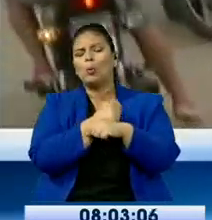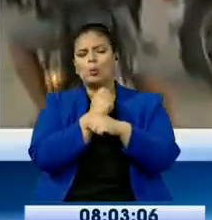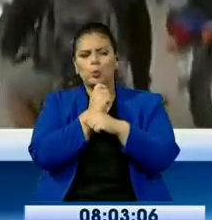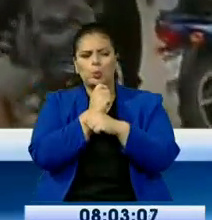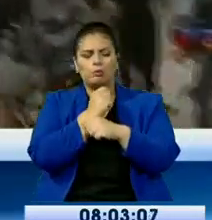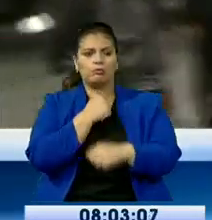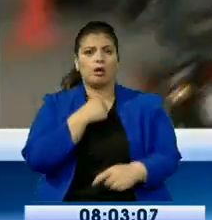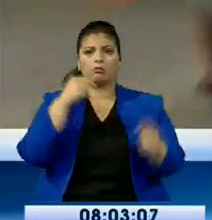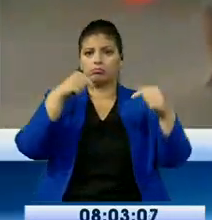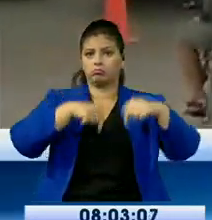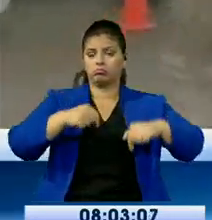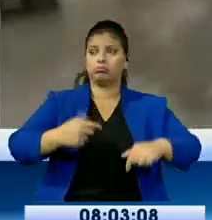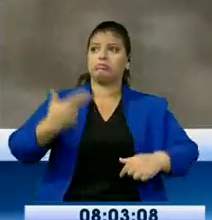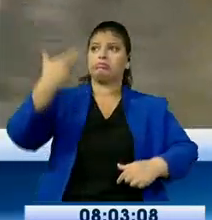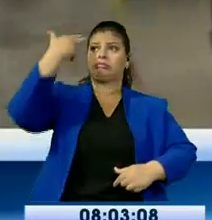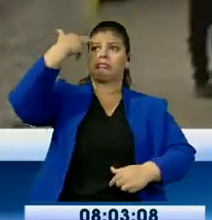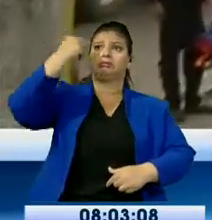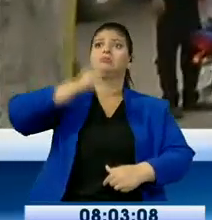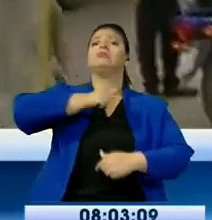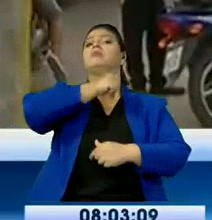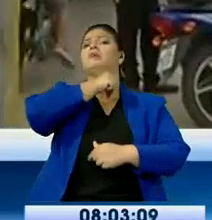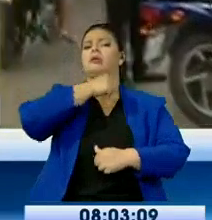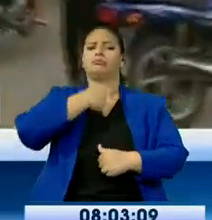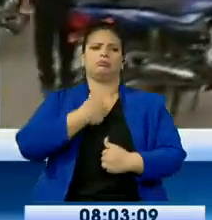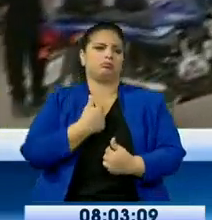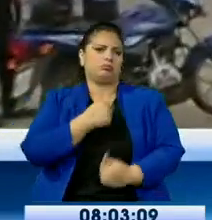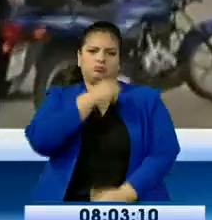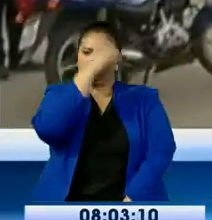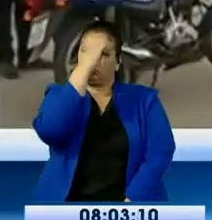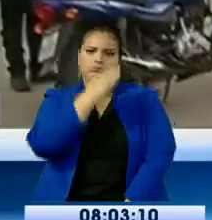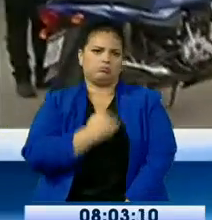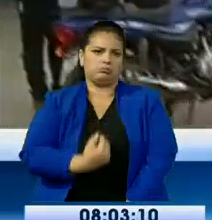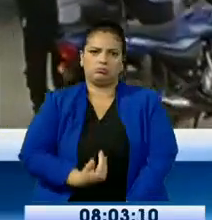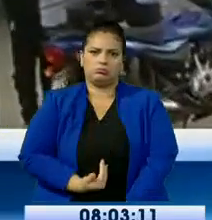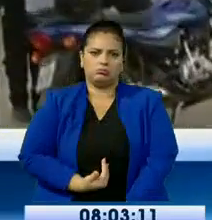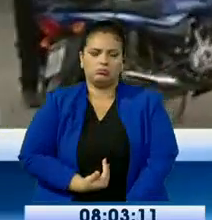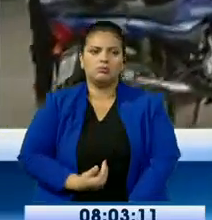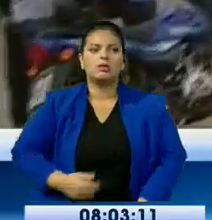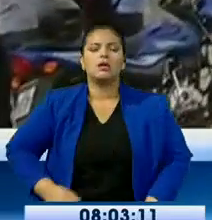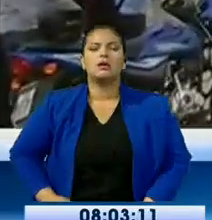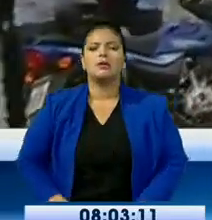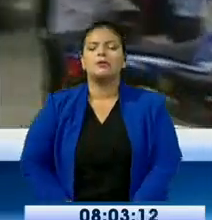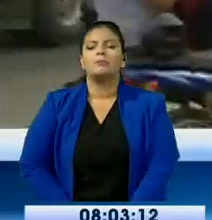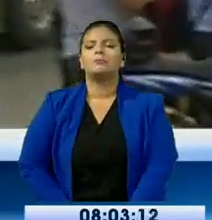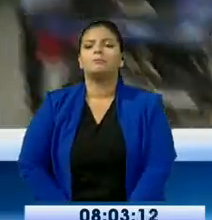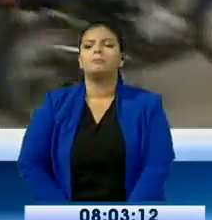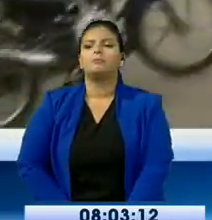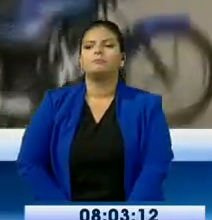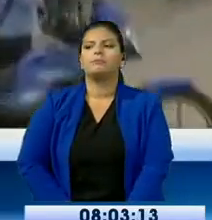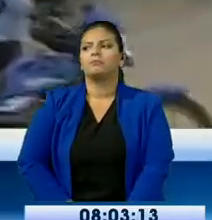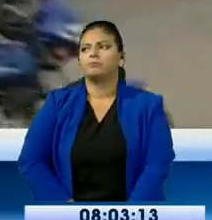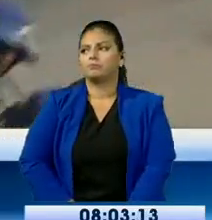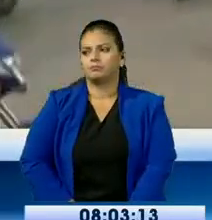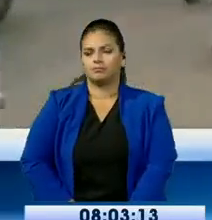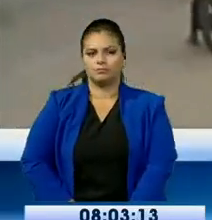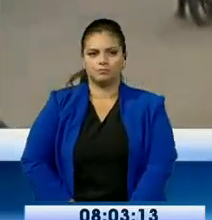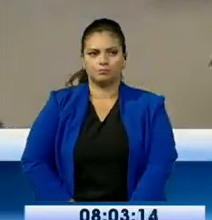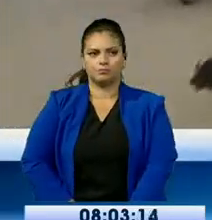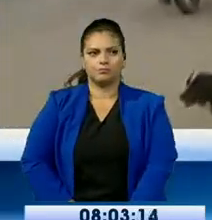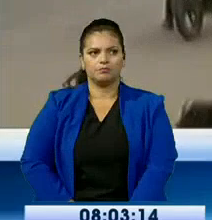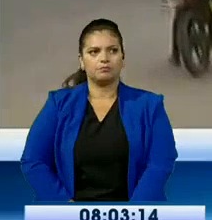índices delincuenciales en esta zona? Sí, por supuesto. No solo aquí, sino en todos los hay lugares de mayor riesgo en